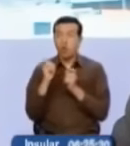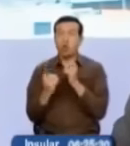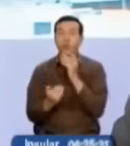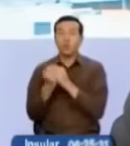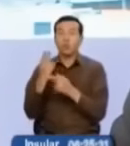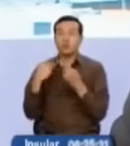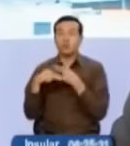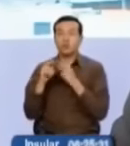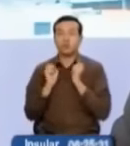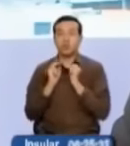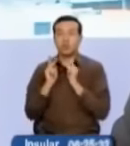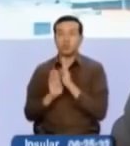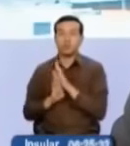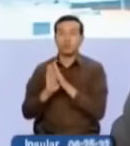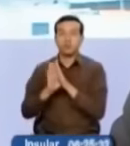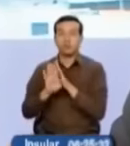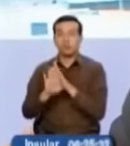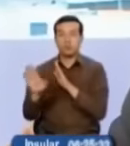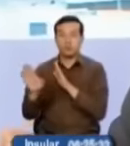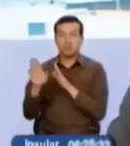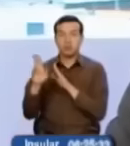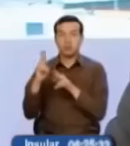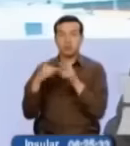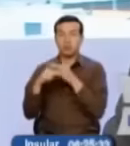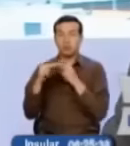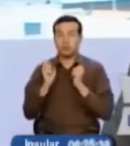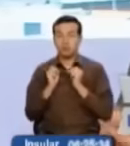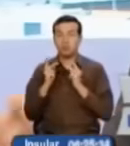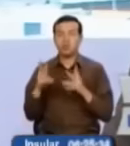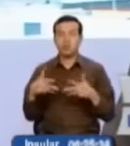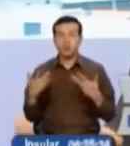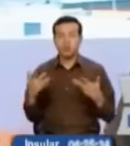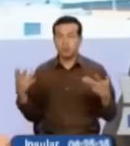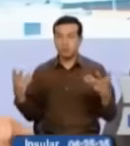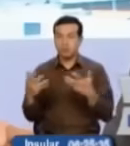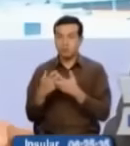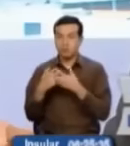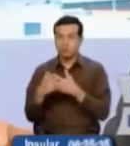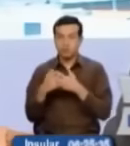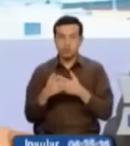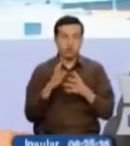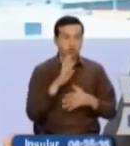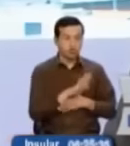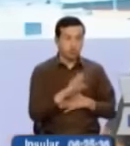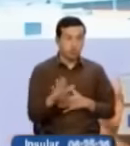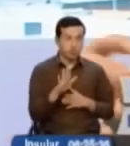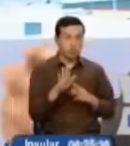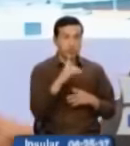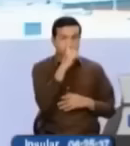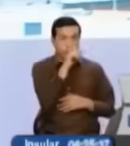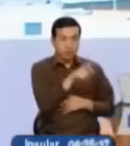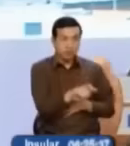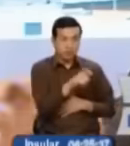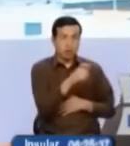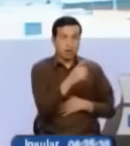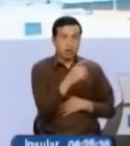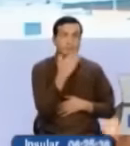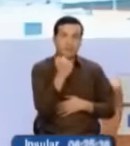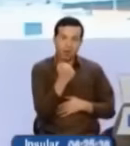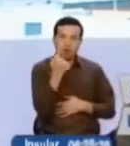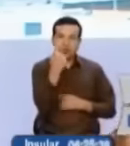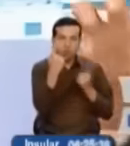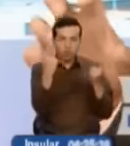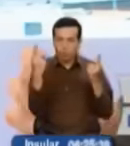oportunidad. Pero las economías de oportunidad se construyen integrando las economías de subsistencia. Entonces, si logramos que las